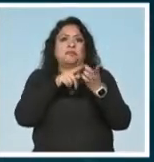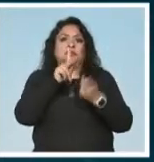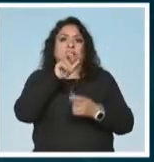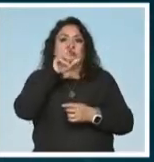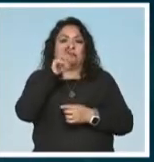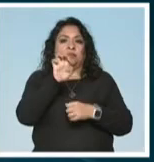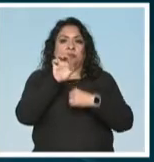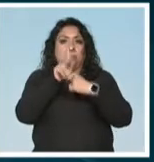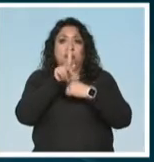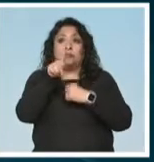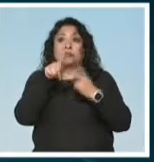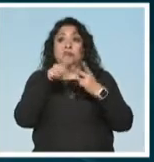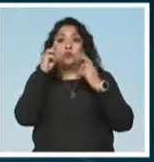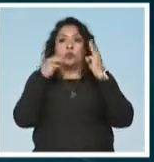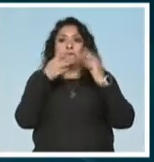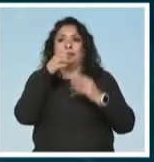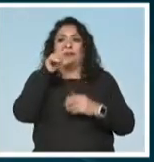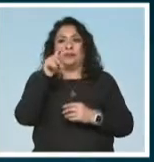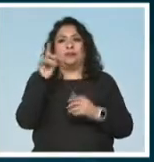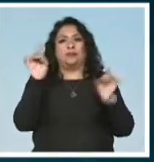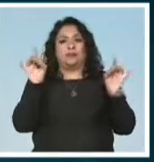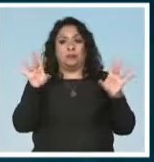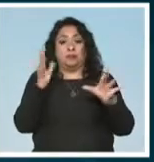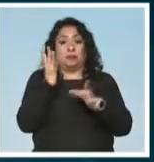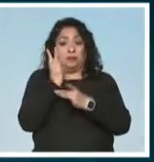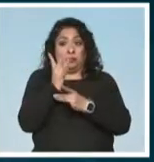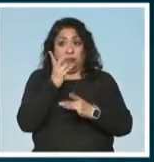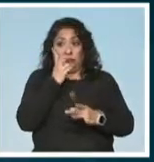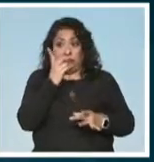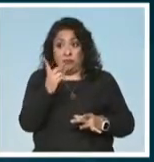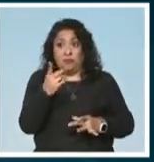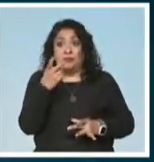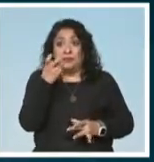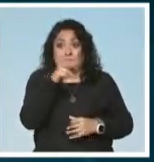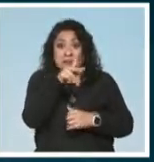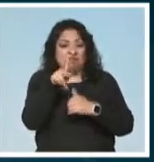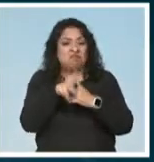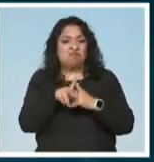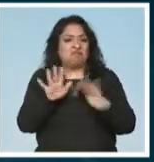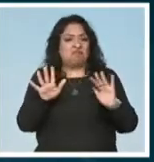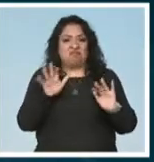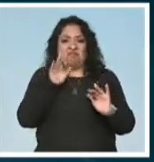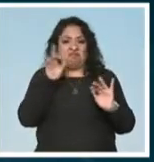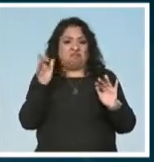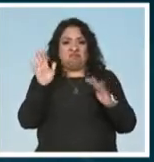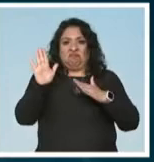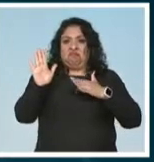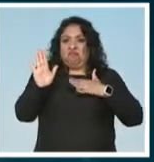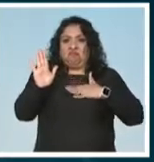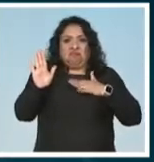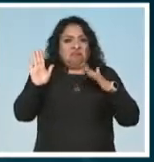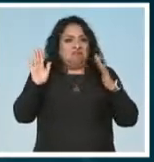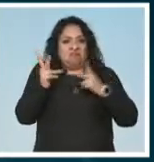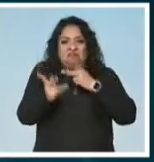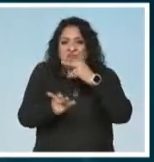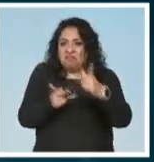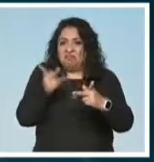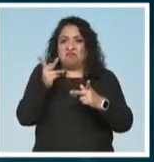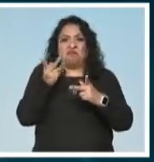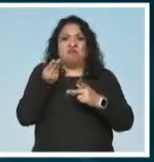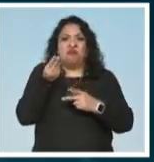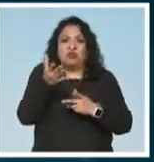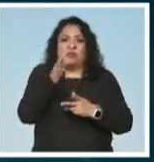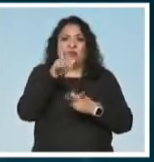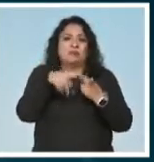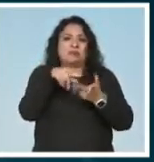Europa. Y el Museo Getty de Los Ángeles señaló: con ese país no tenemos ningún compromiso, ni préstamos, ni becas,